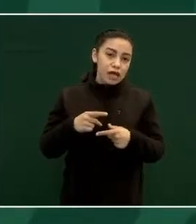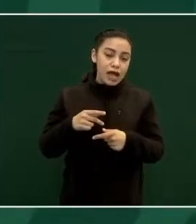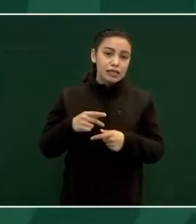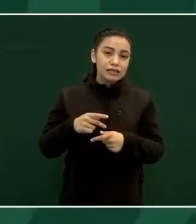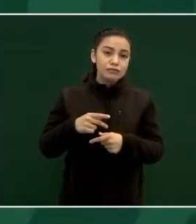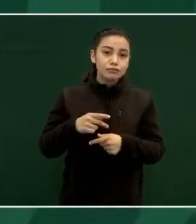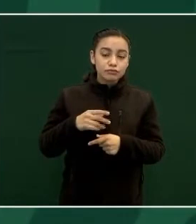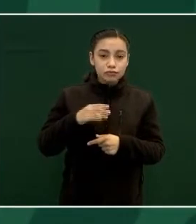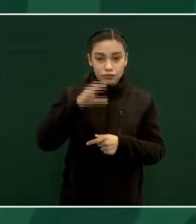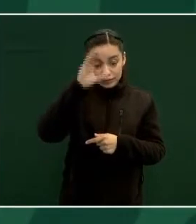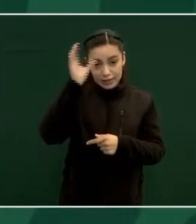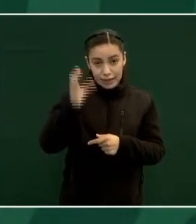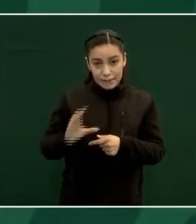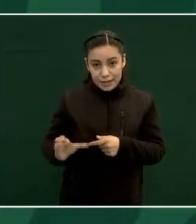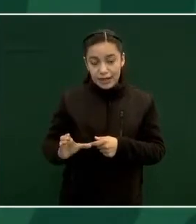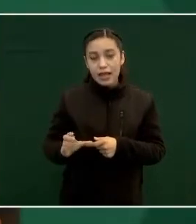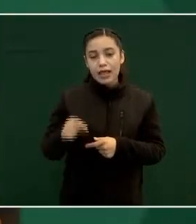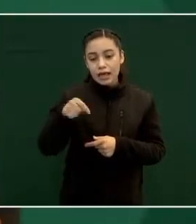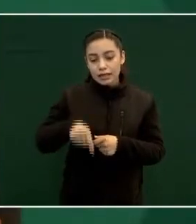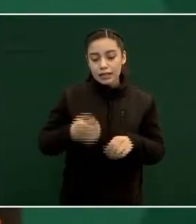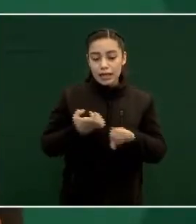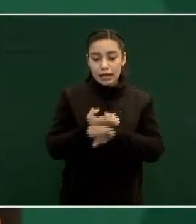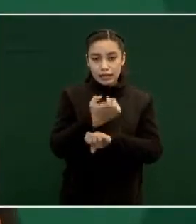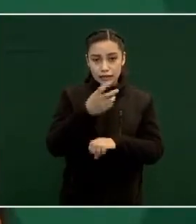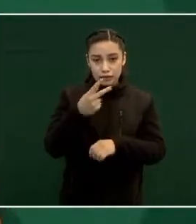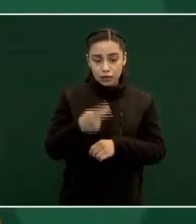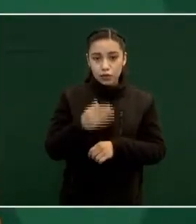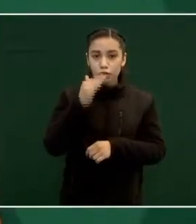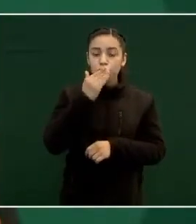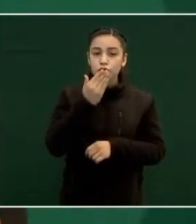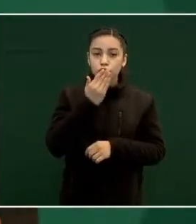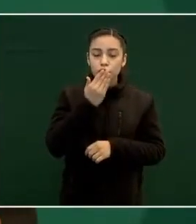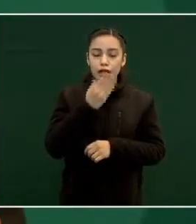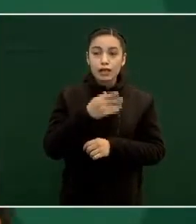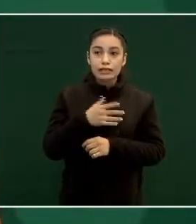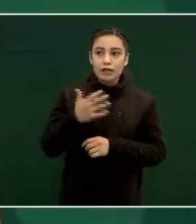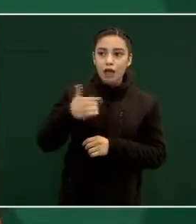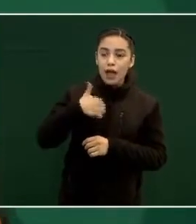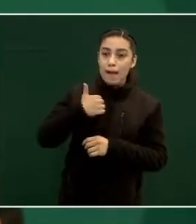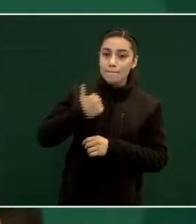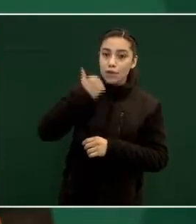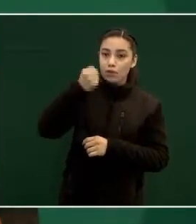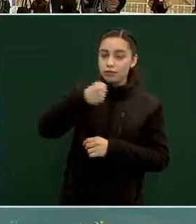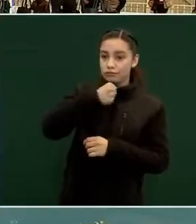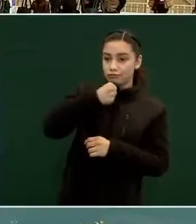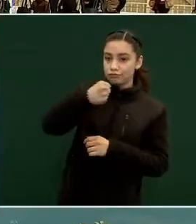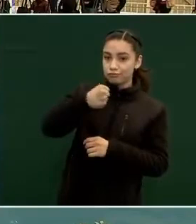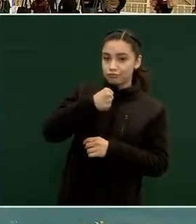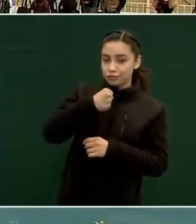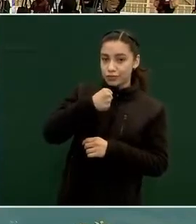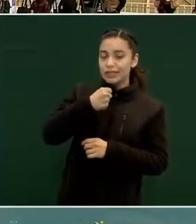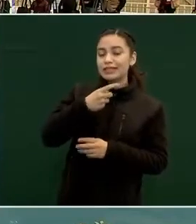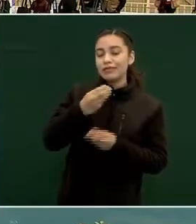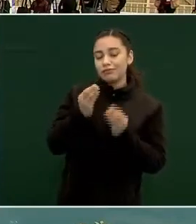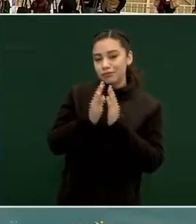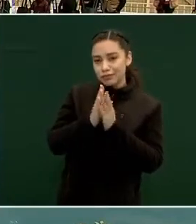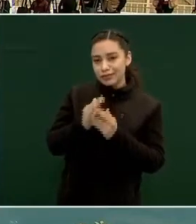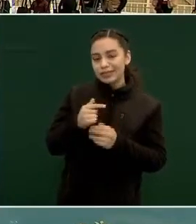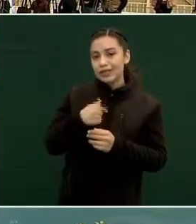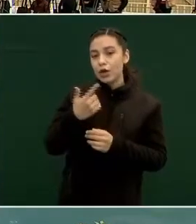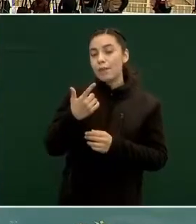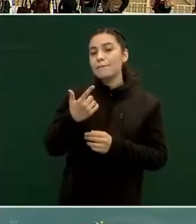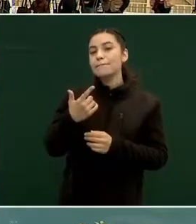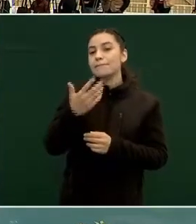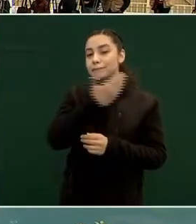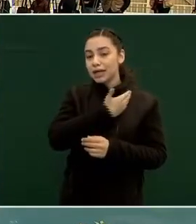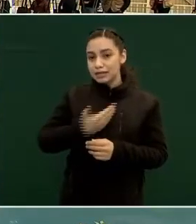Estado. Aprovechando que estoy en el micrófono, quisiera, presidente, resaltar una cosa muy importante